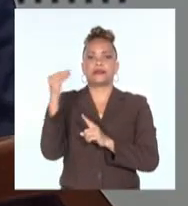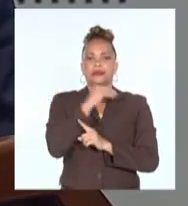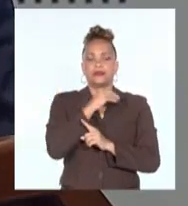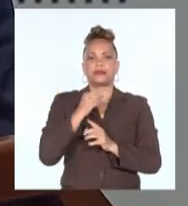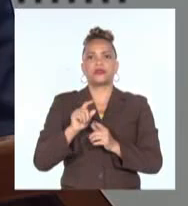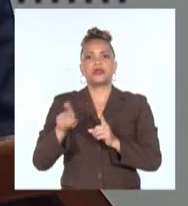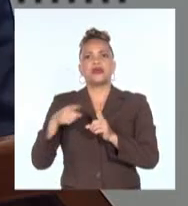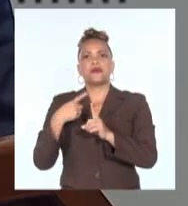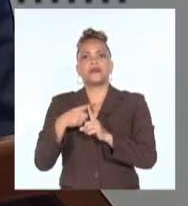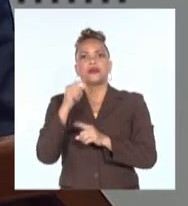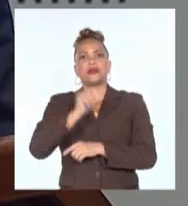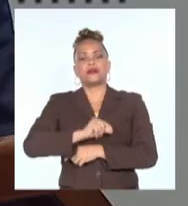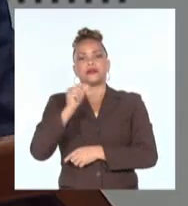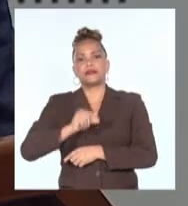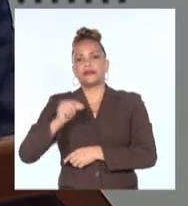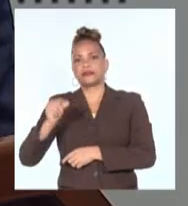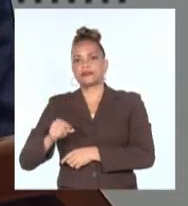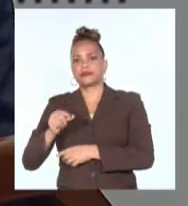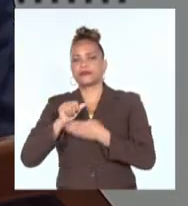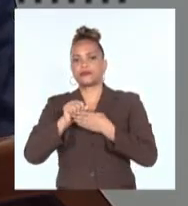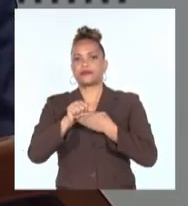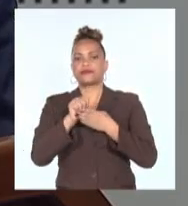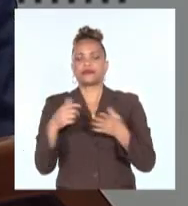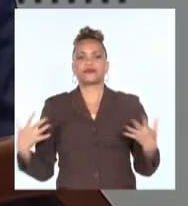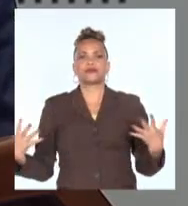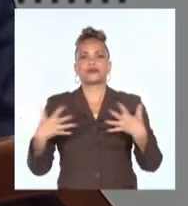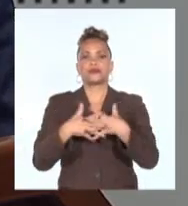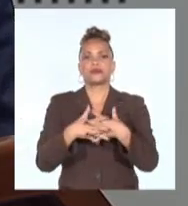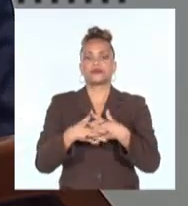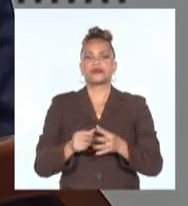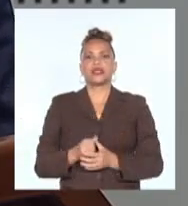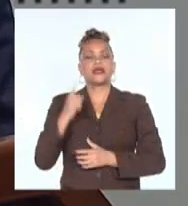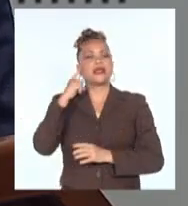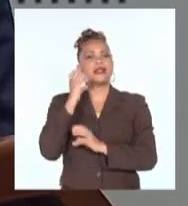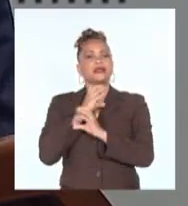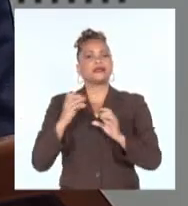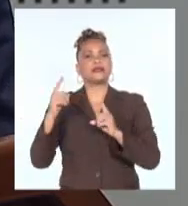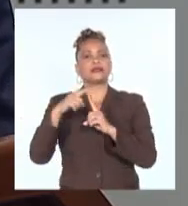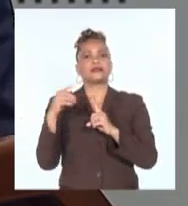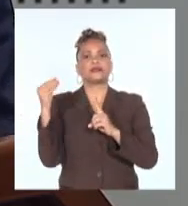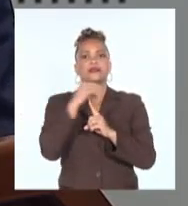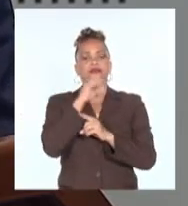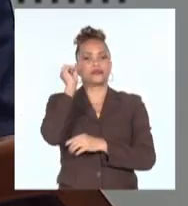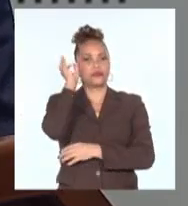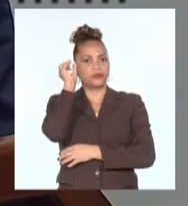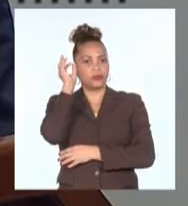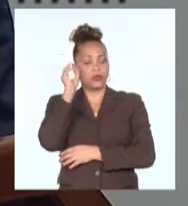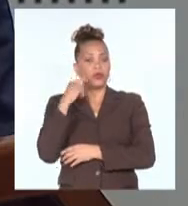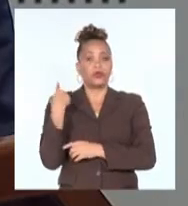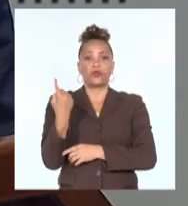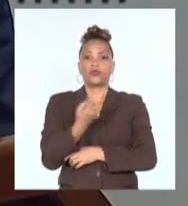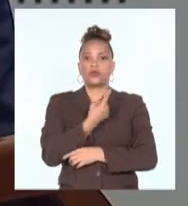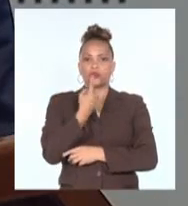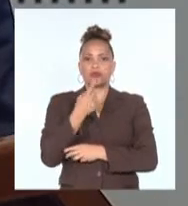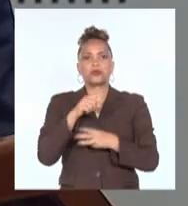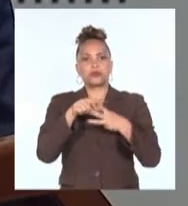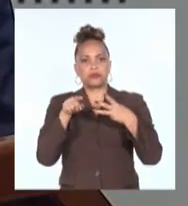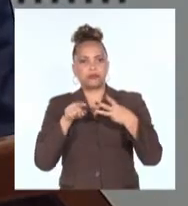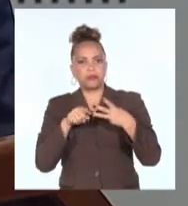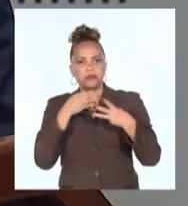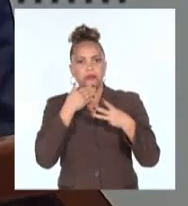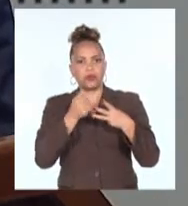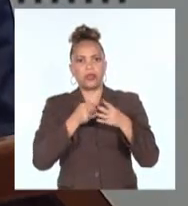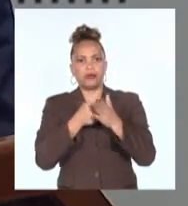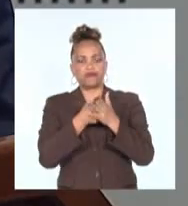los proveedores de servicios allí relacionados. La ciencia, la tecnología y la innovación pueden ser un poderoso motor